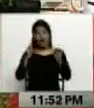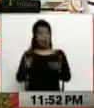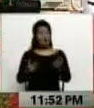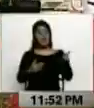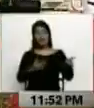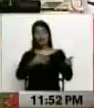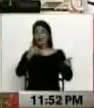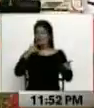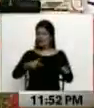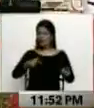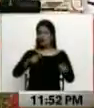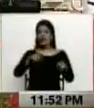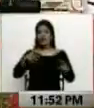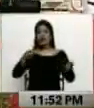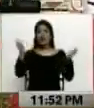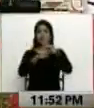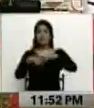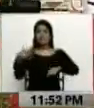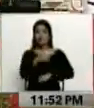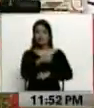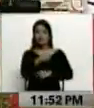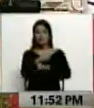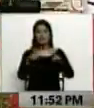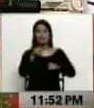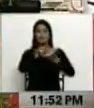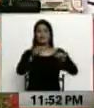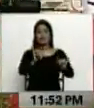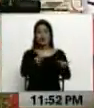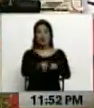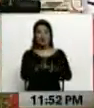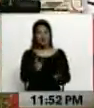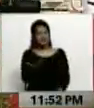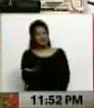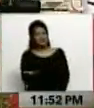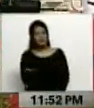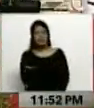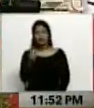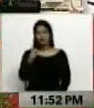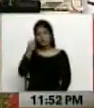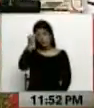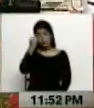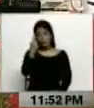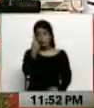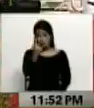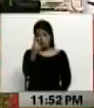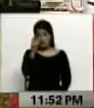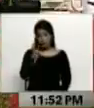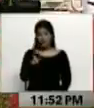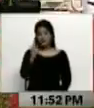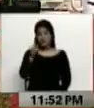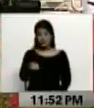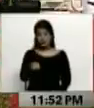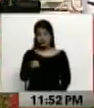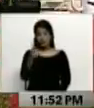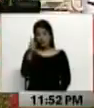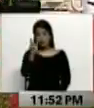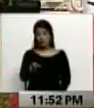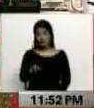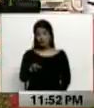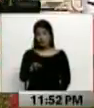ell ellos ahora quieren reestructurar la otro nombre y se van a quedar los mismos lo único es que hay uno que va a